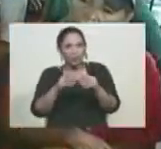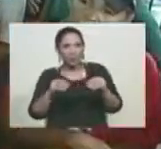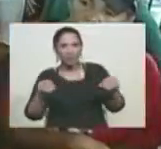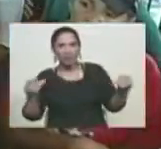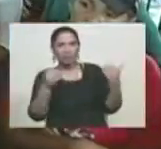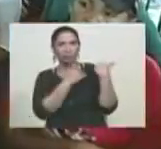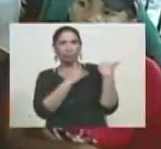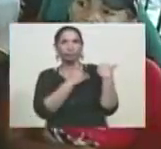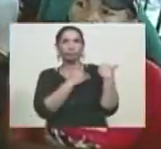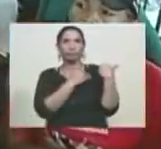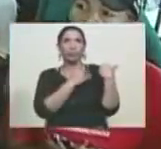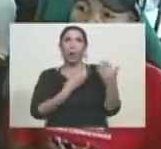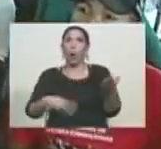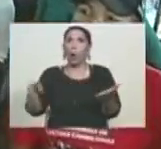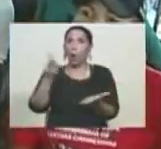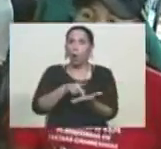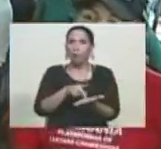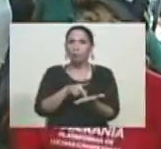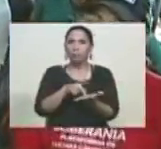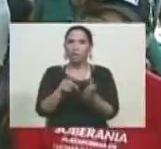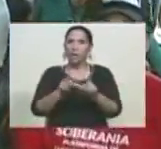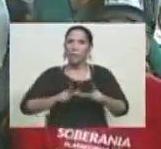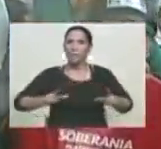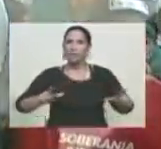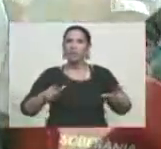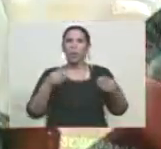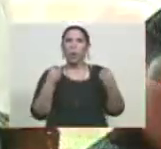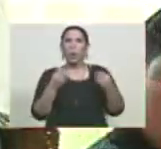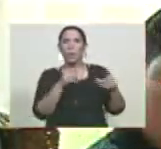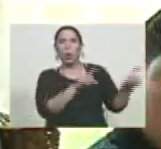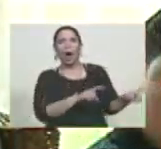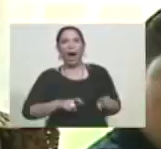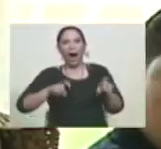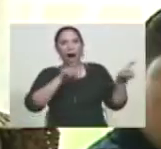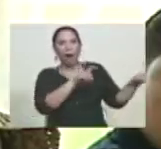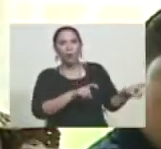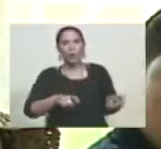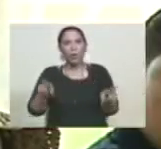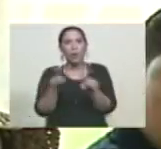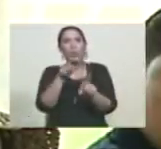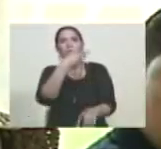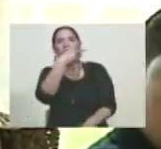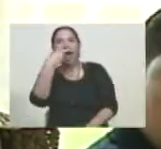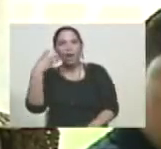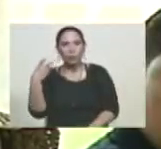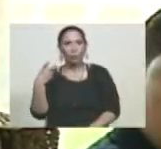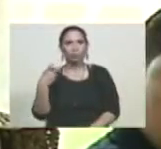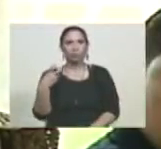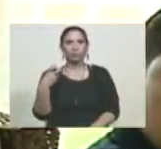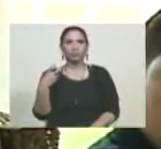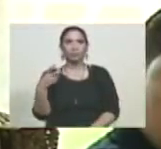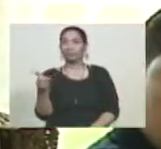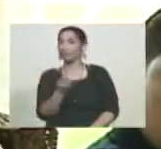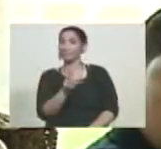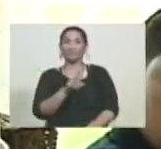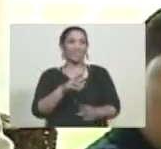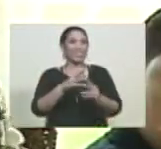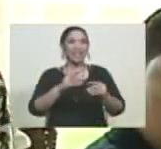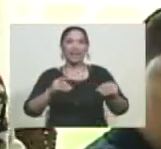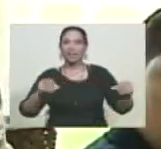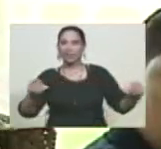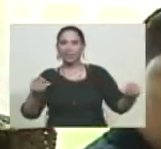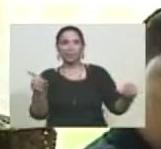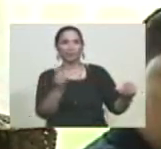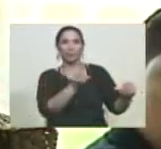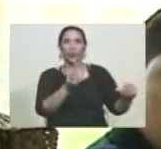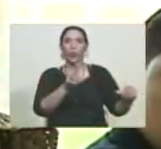espacios. Entonces vamos a tener los agros narcos. Vamos a venir entonces a los agros narcos. Ya no son los terratenientes, vamos a llamar